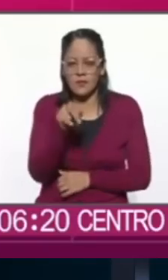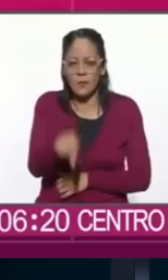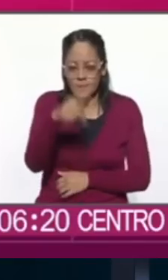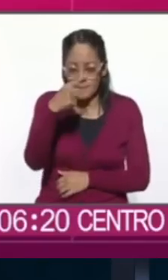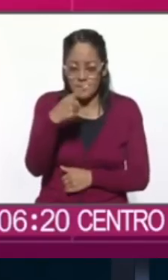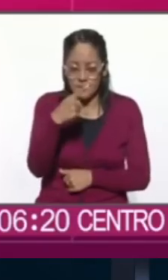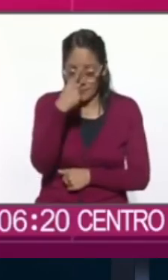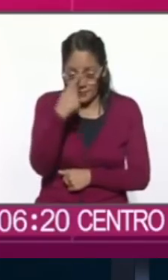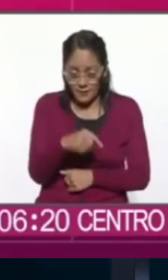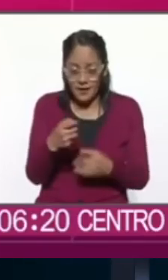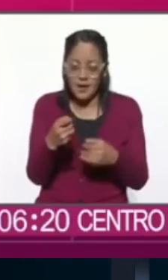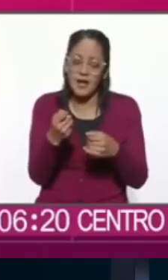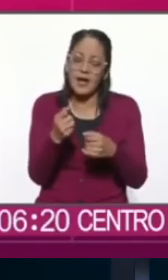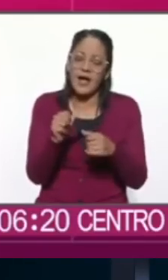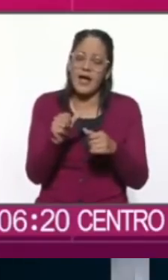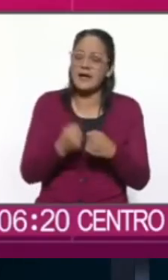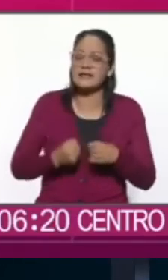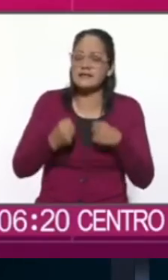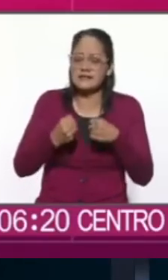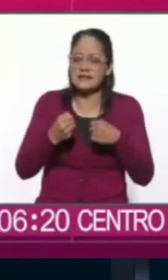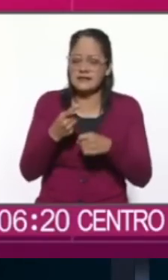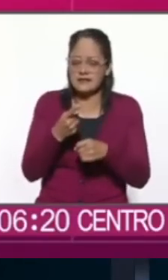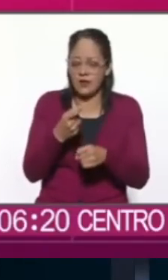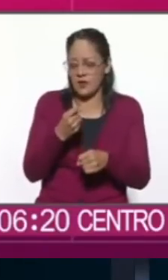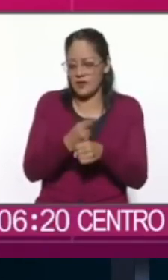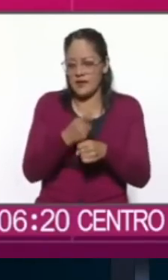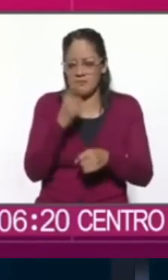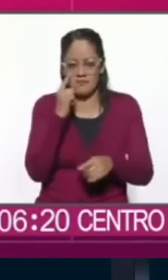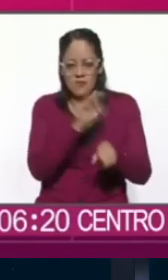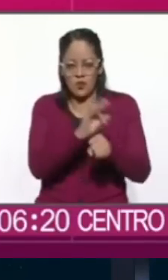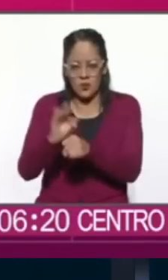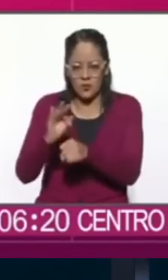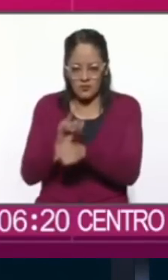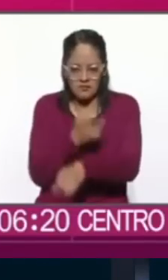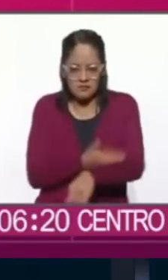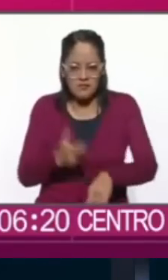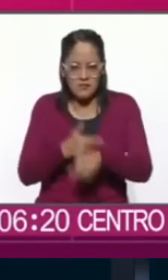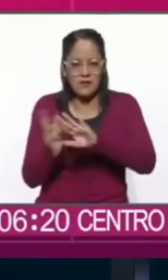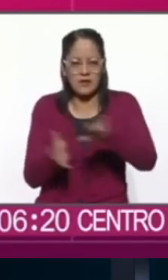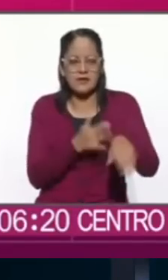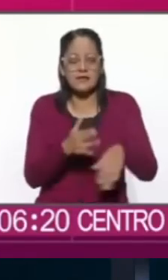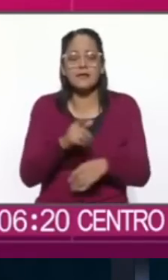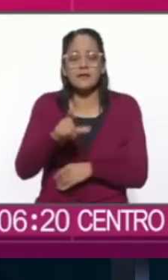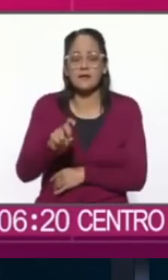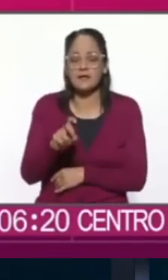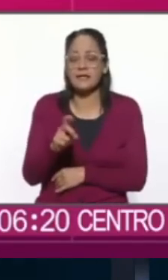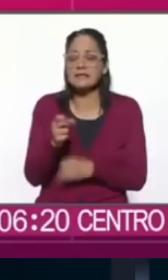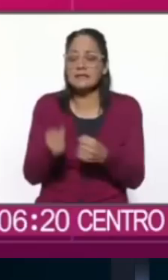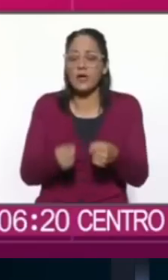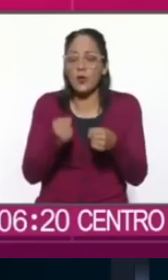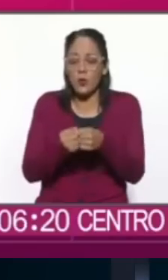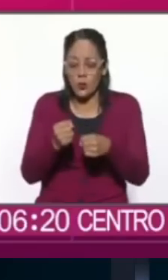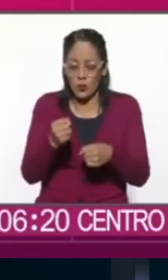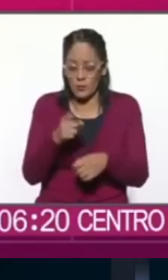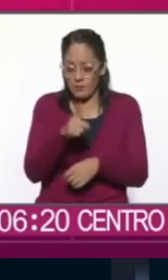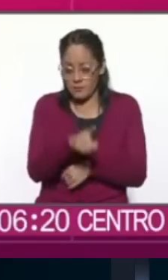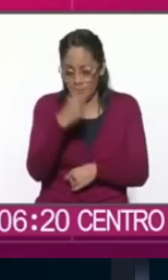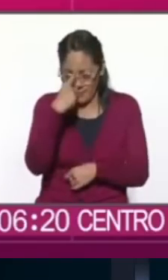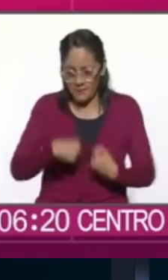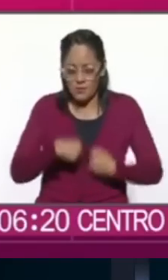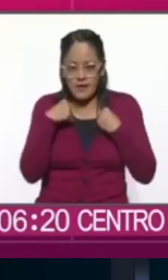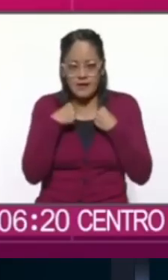y aseguradoras en cualquier trámite de seguros. 30. Seguro de vida institucional por 12 millones de